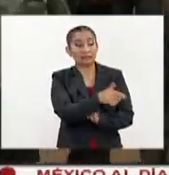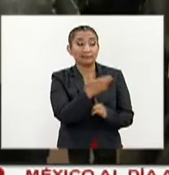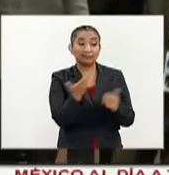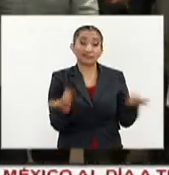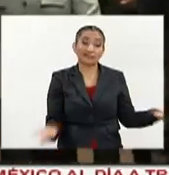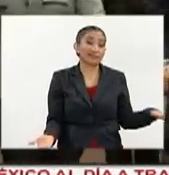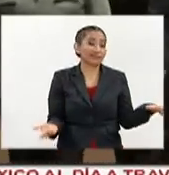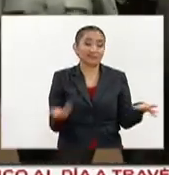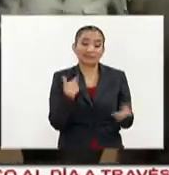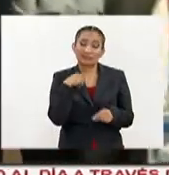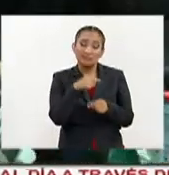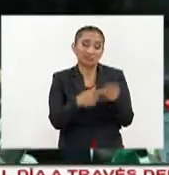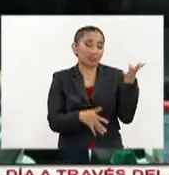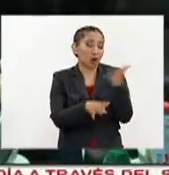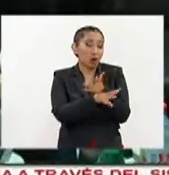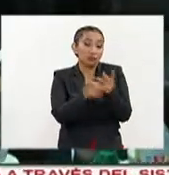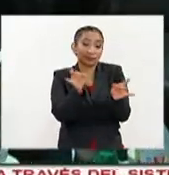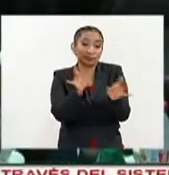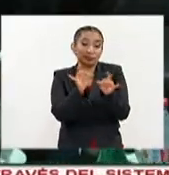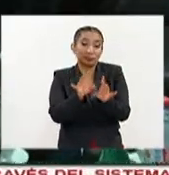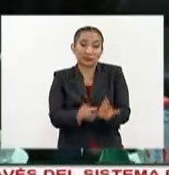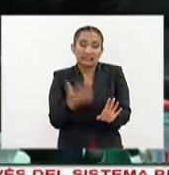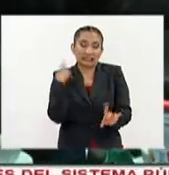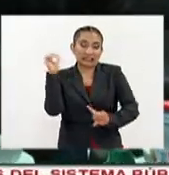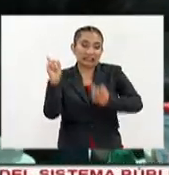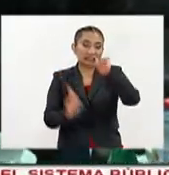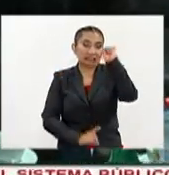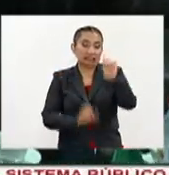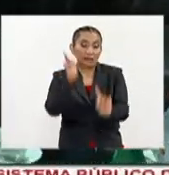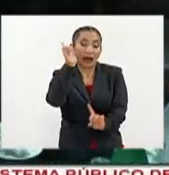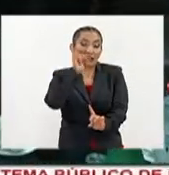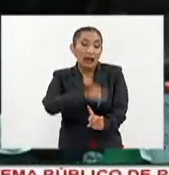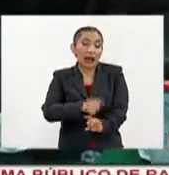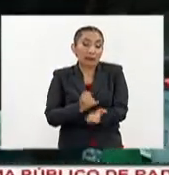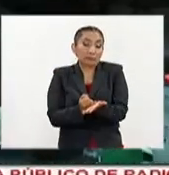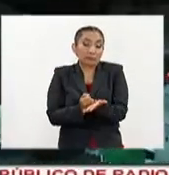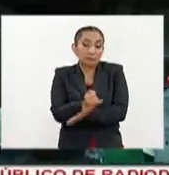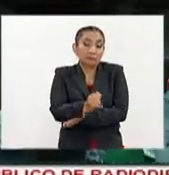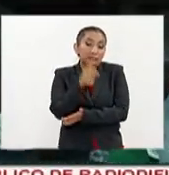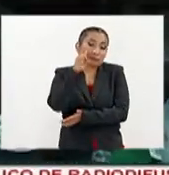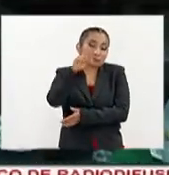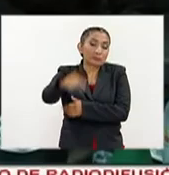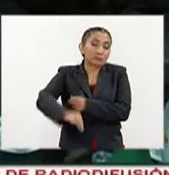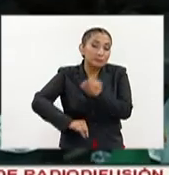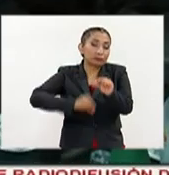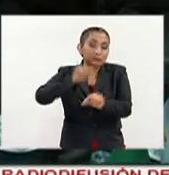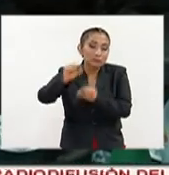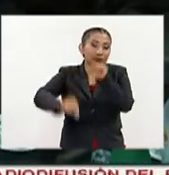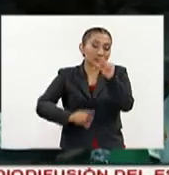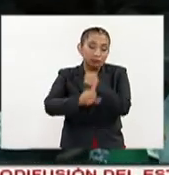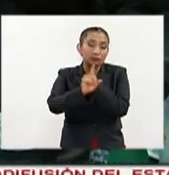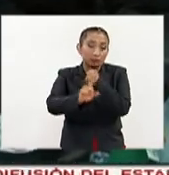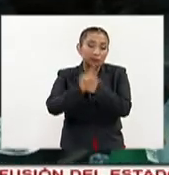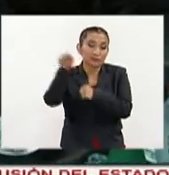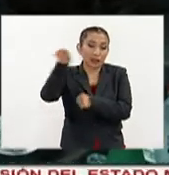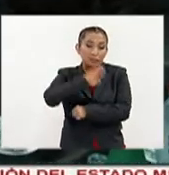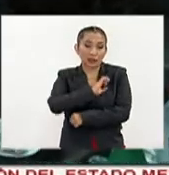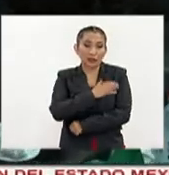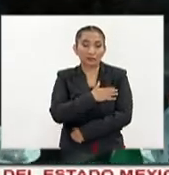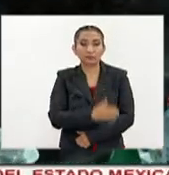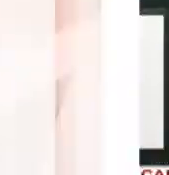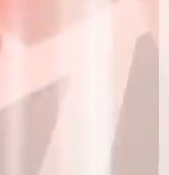Puigdemont, entre otras circunstancias. Una indefinición que a partir de mañana estaremos viendo en esta grave crisis que se vive allá en